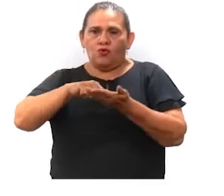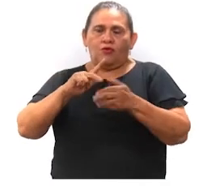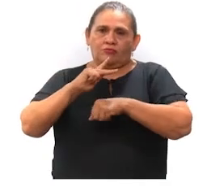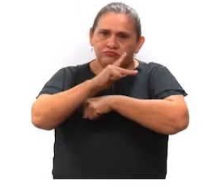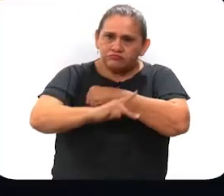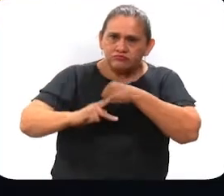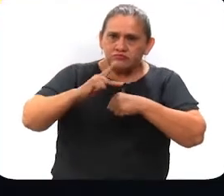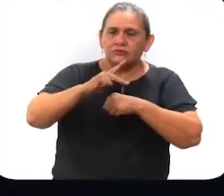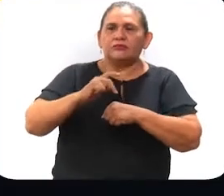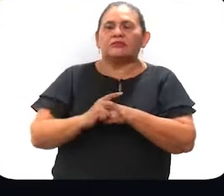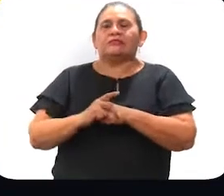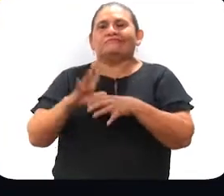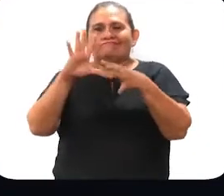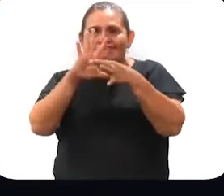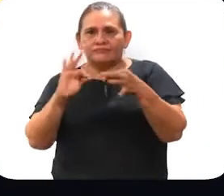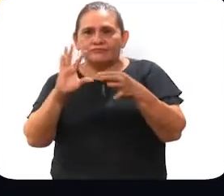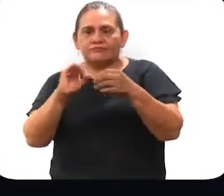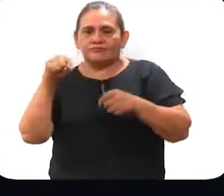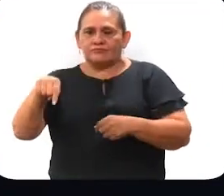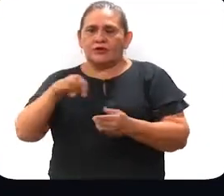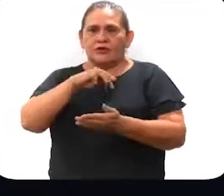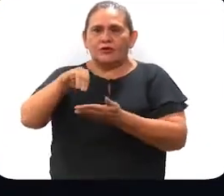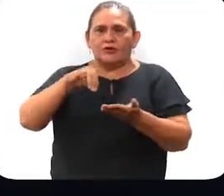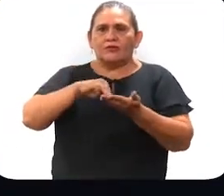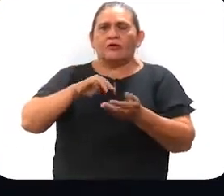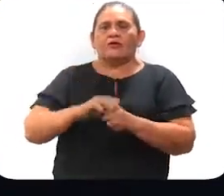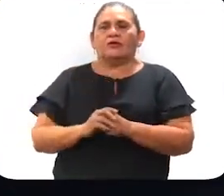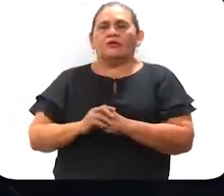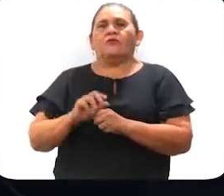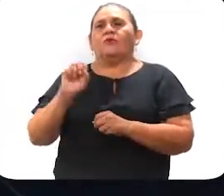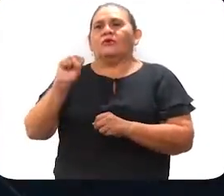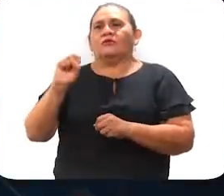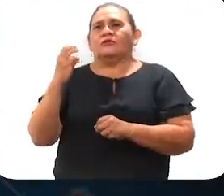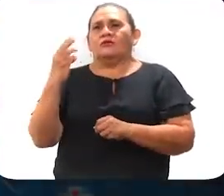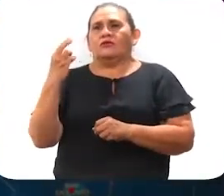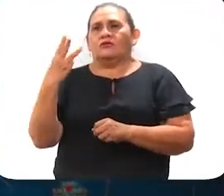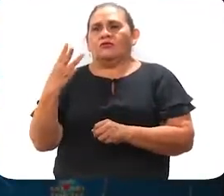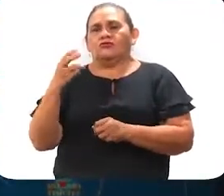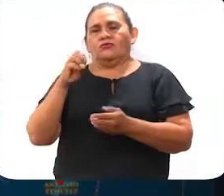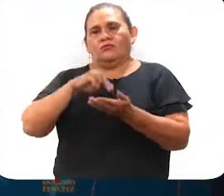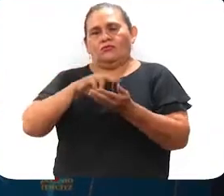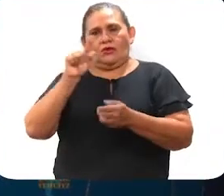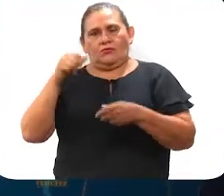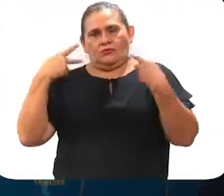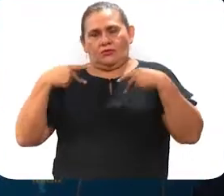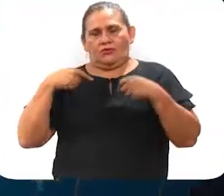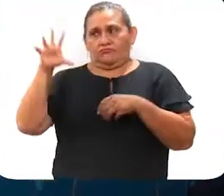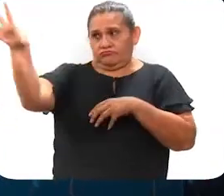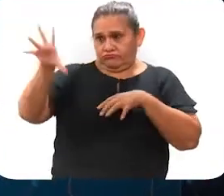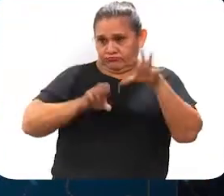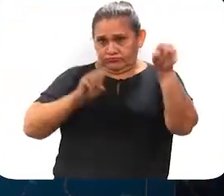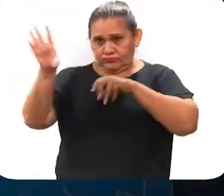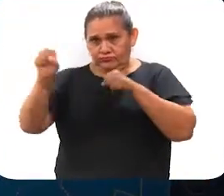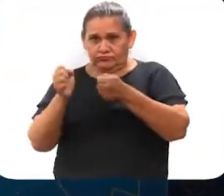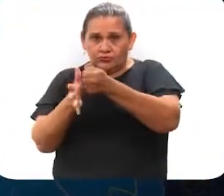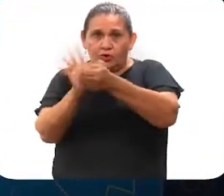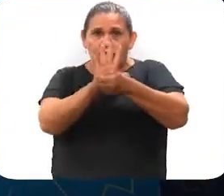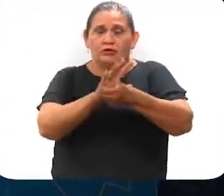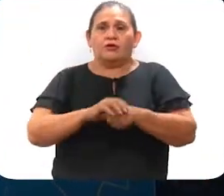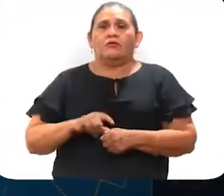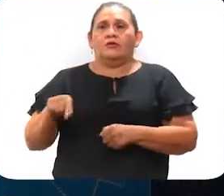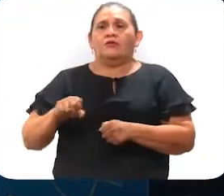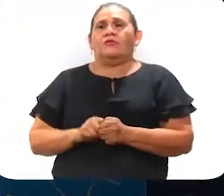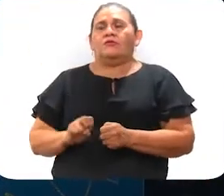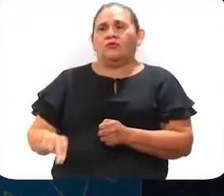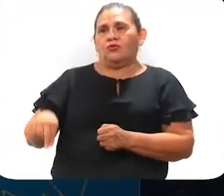otro estado. Específicamente en Mérida se han diagnosticado 68.571 personas contagiadas de coronavirus, que